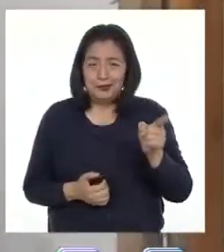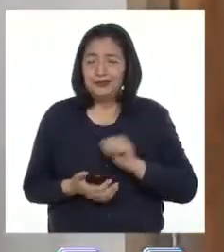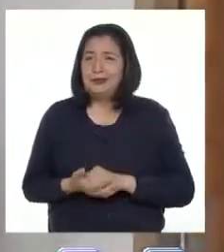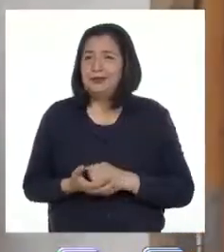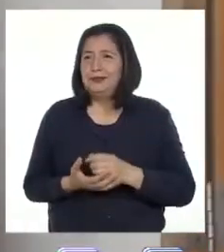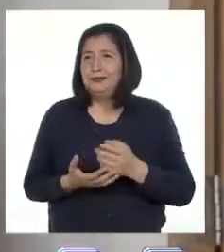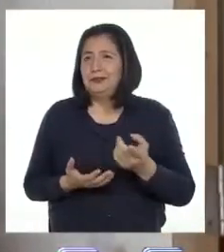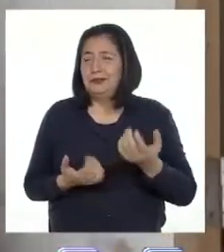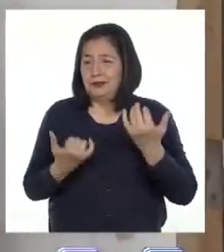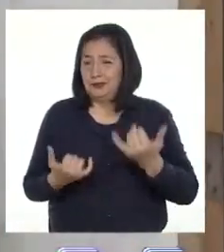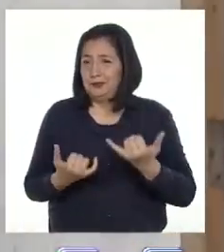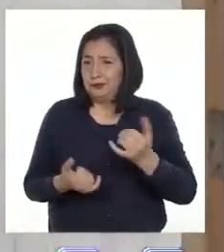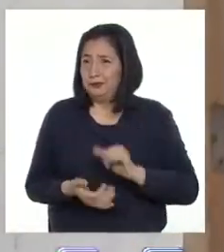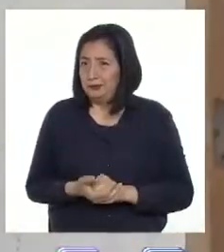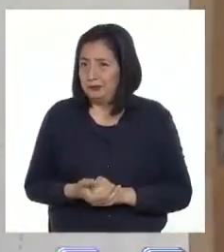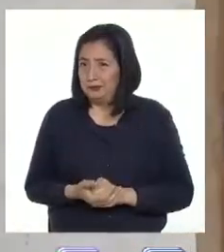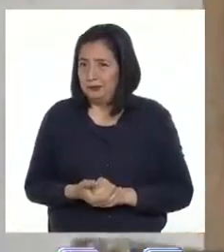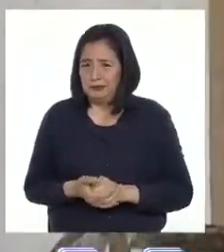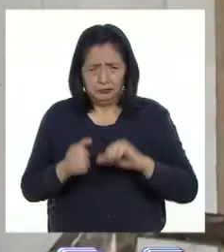muchas chicas del hoy,